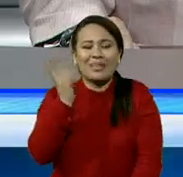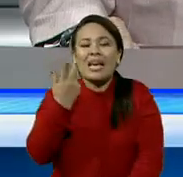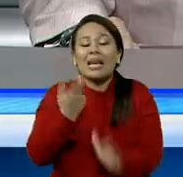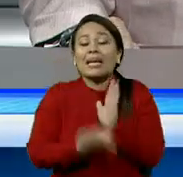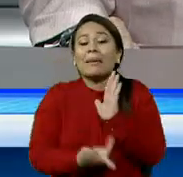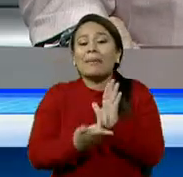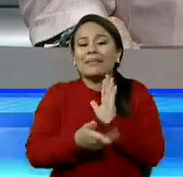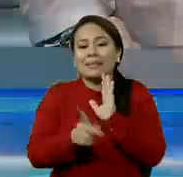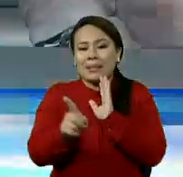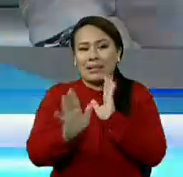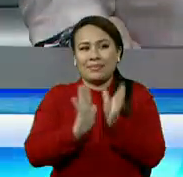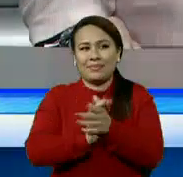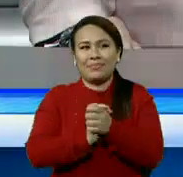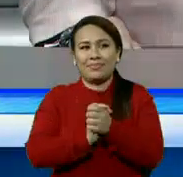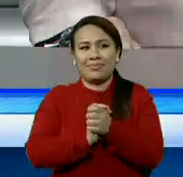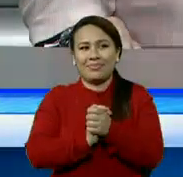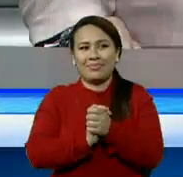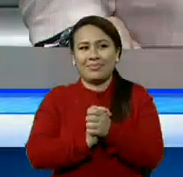ahí?